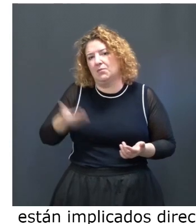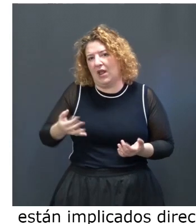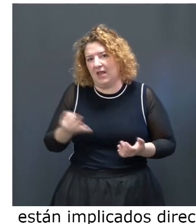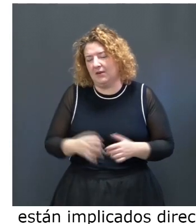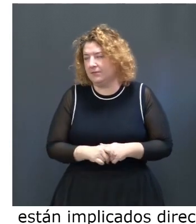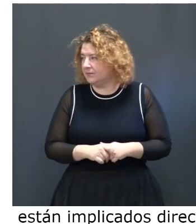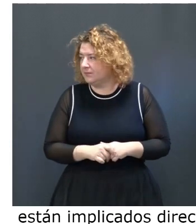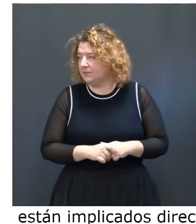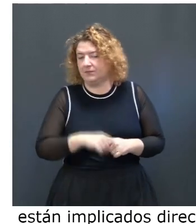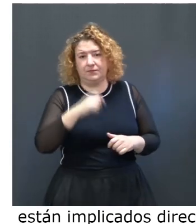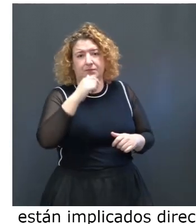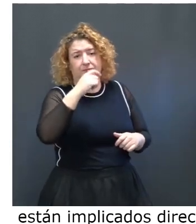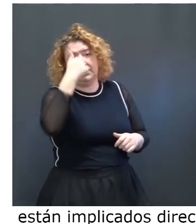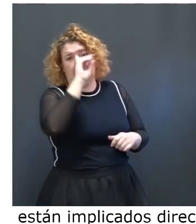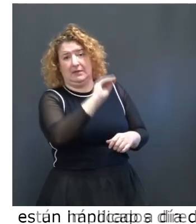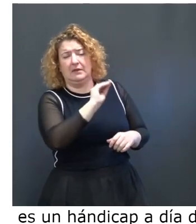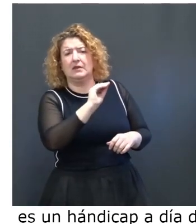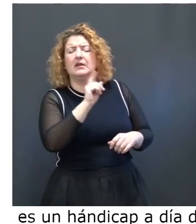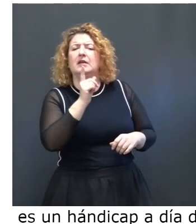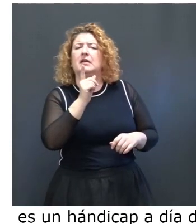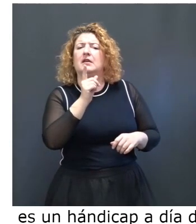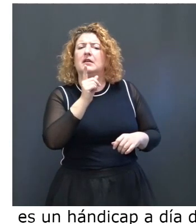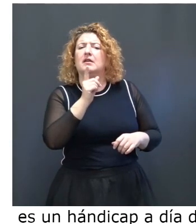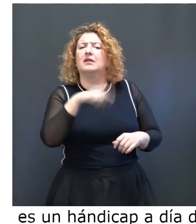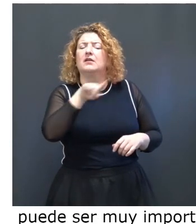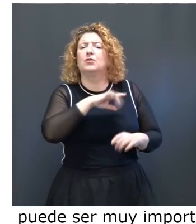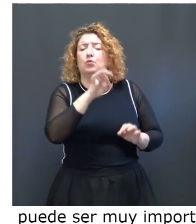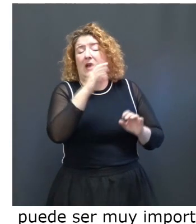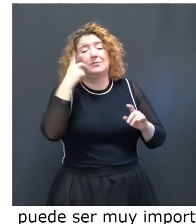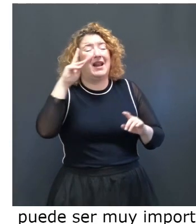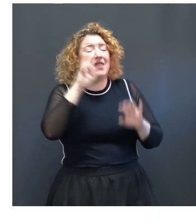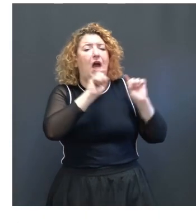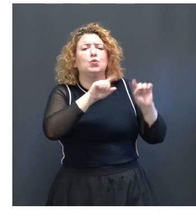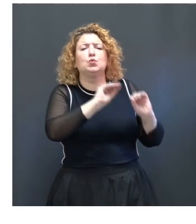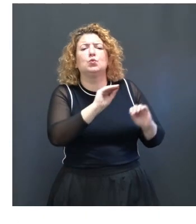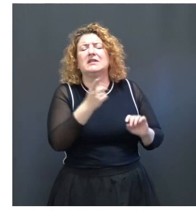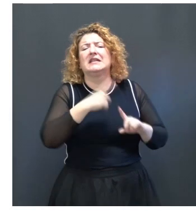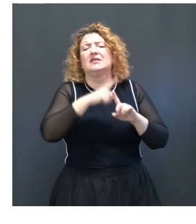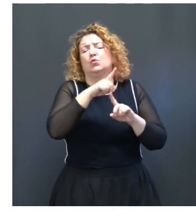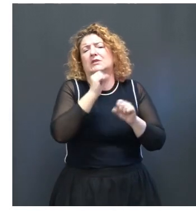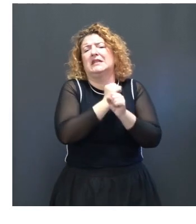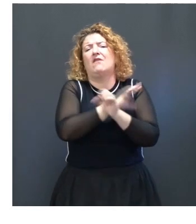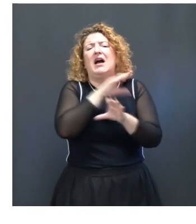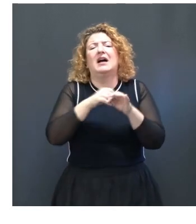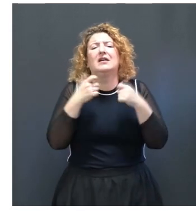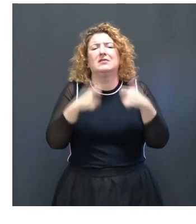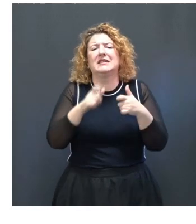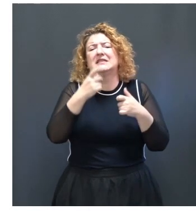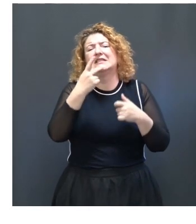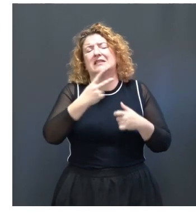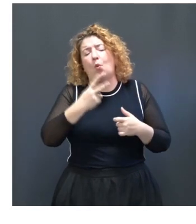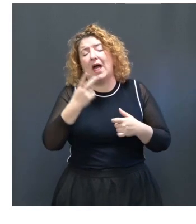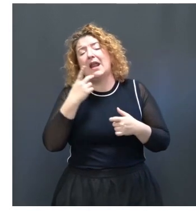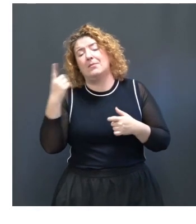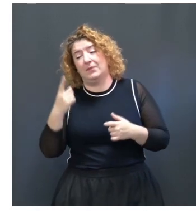En tu experiencia, Olga, ¿en qué nivel educativo has desarrollado tu actividad? ¿En secundaria, en primaria?